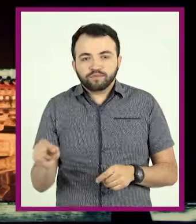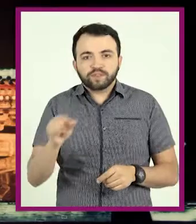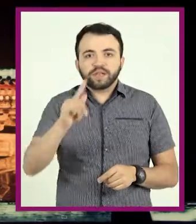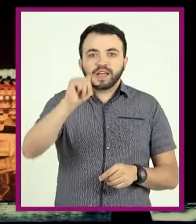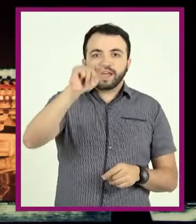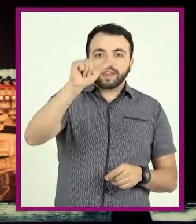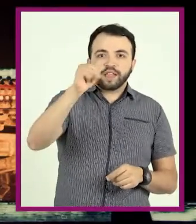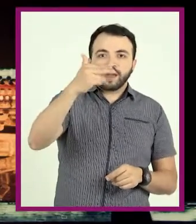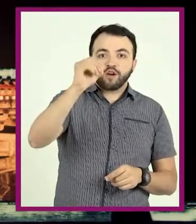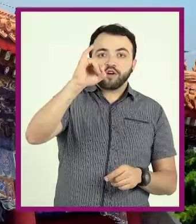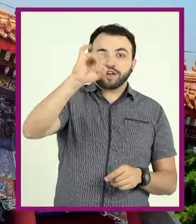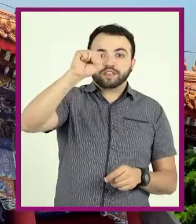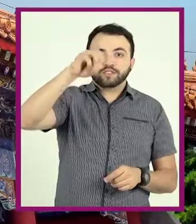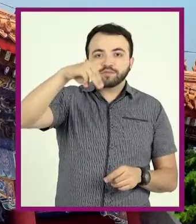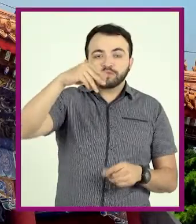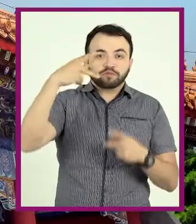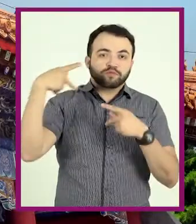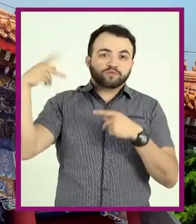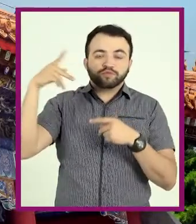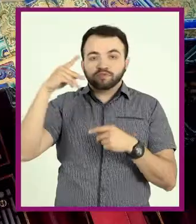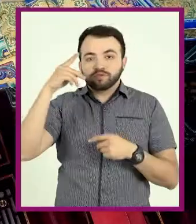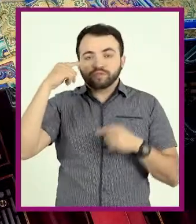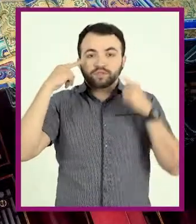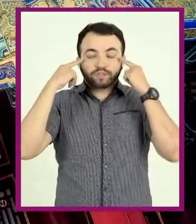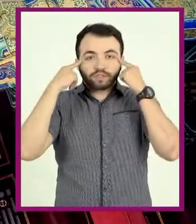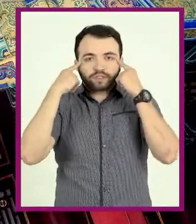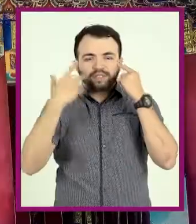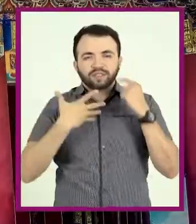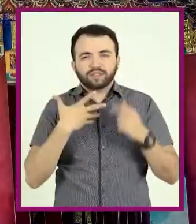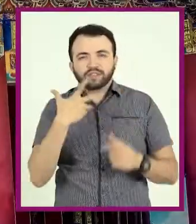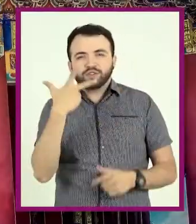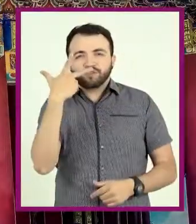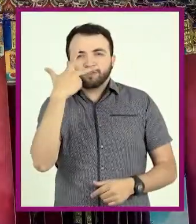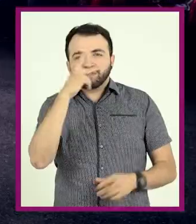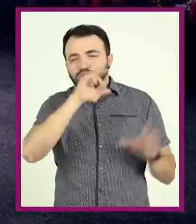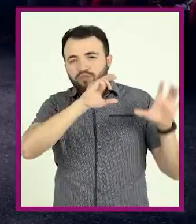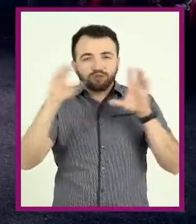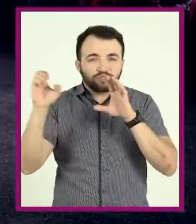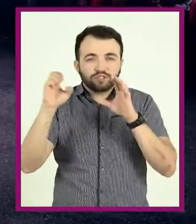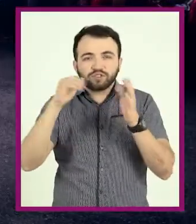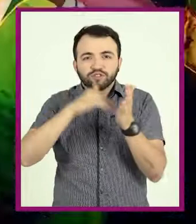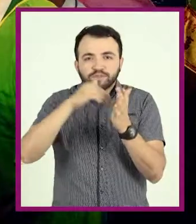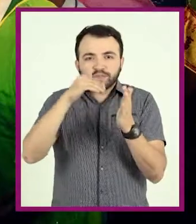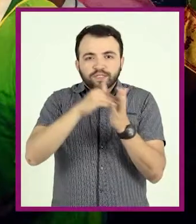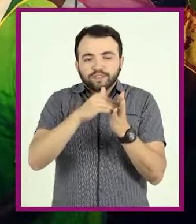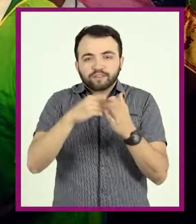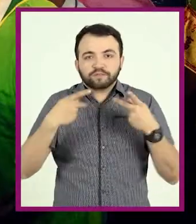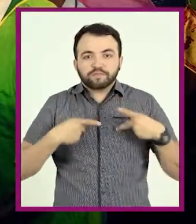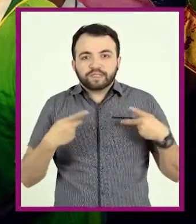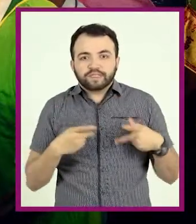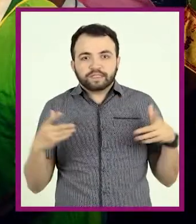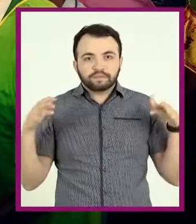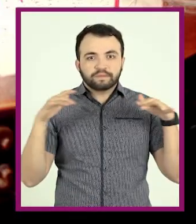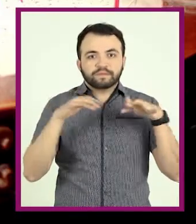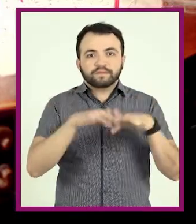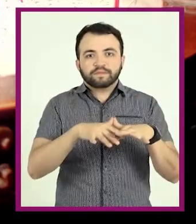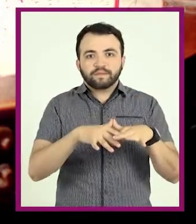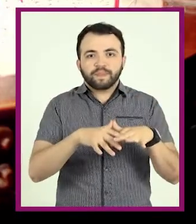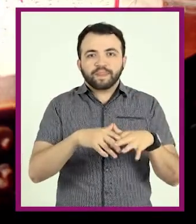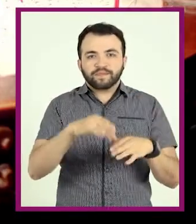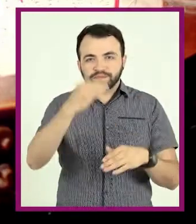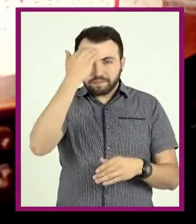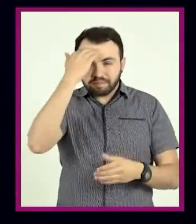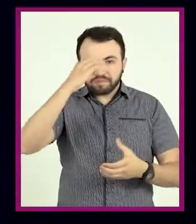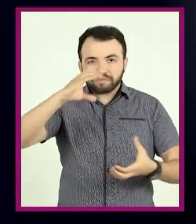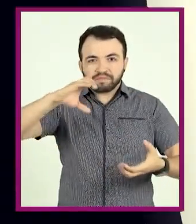este sigue el taoísmo, tradicional de China, que tiene alrededor de 800 millones de practicantes. El